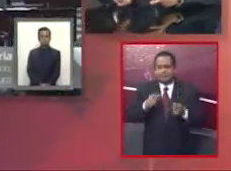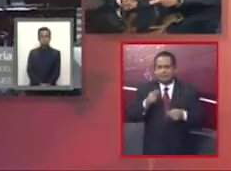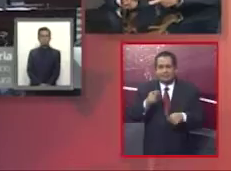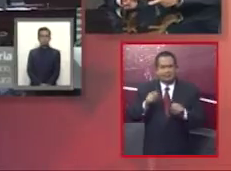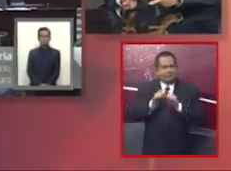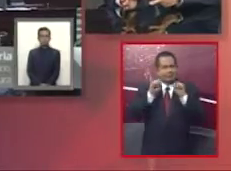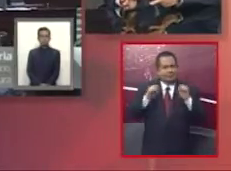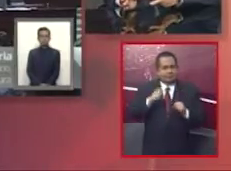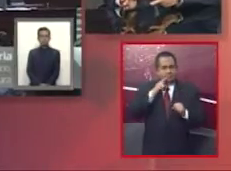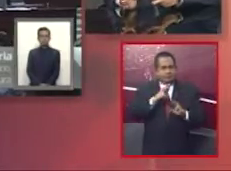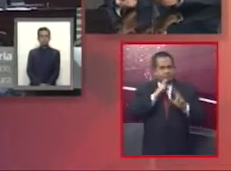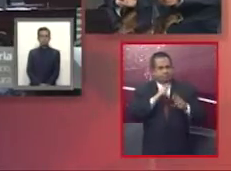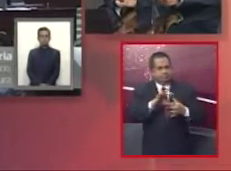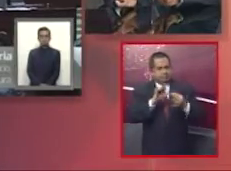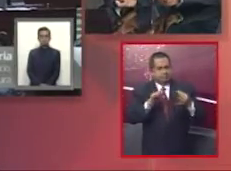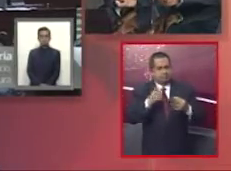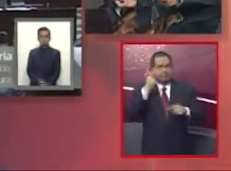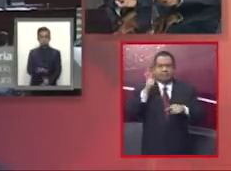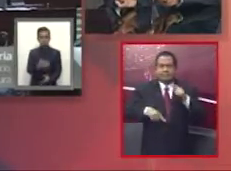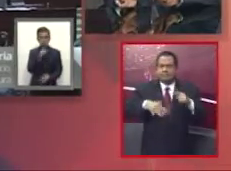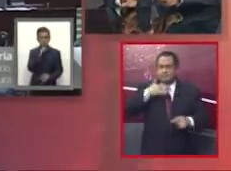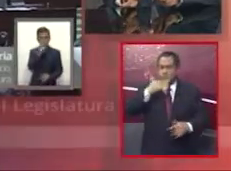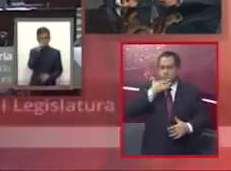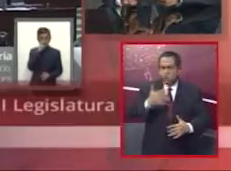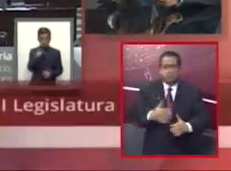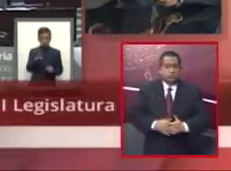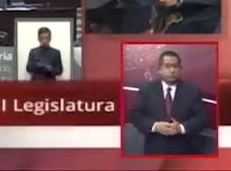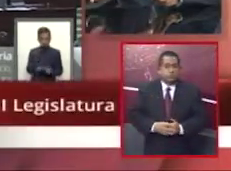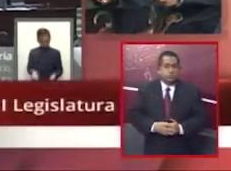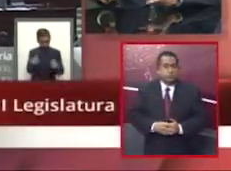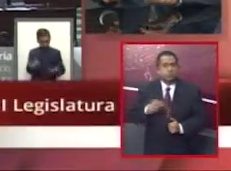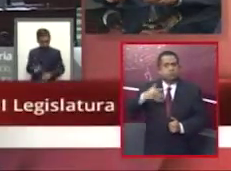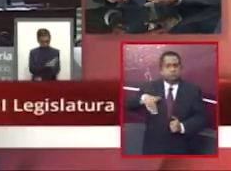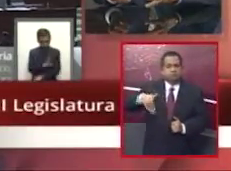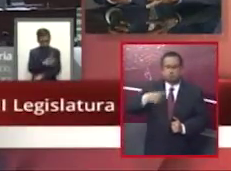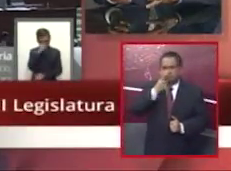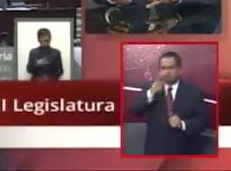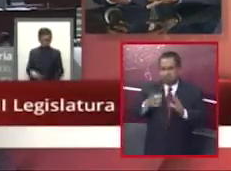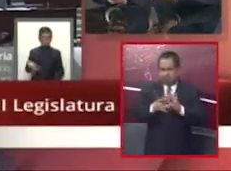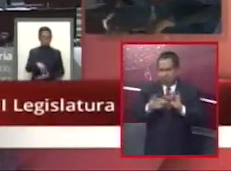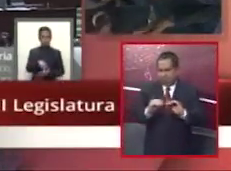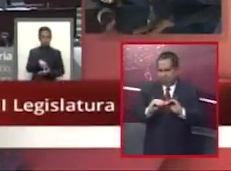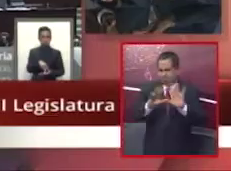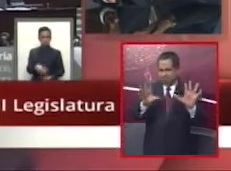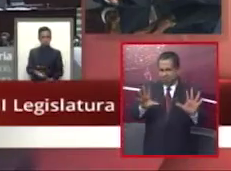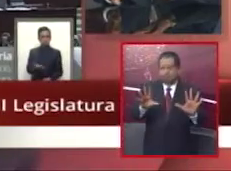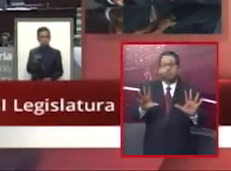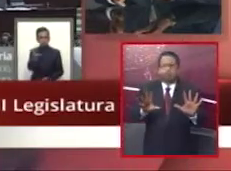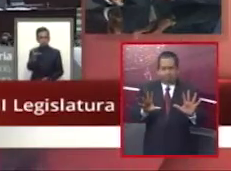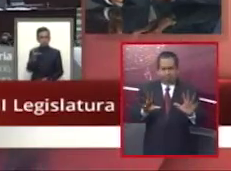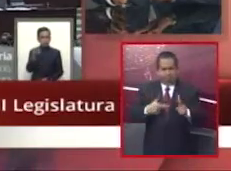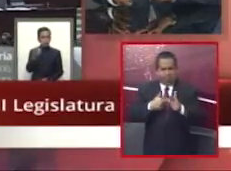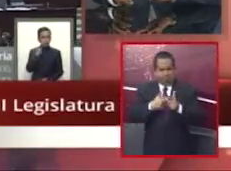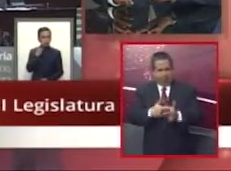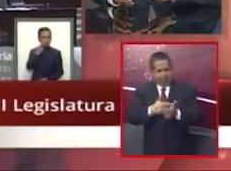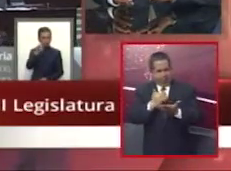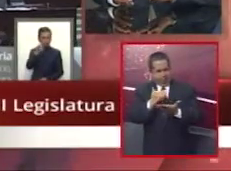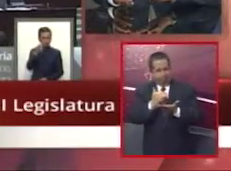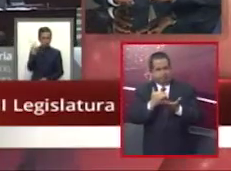un sistema nacional anticorrupción que, como lo acabamos de ver también, empieza